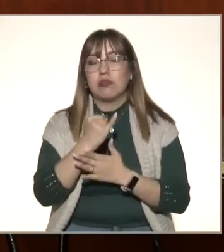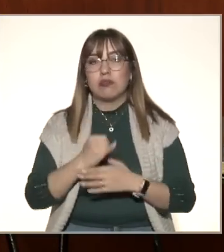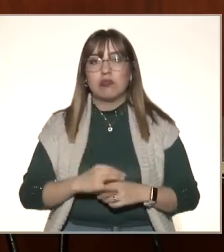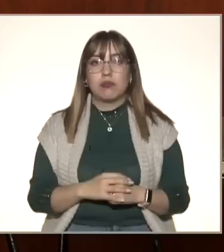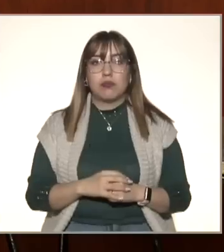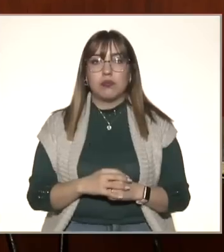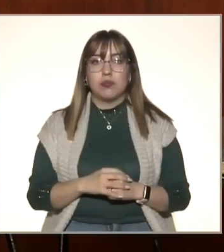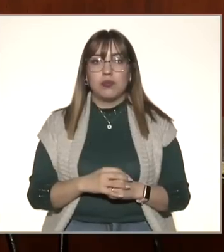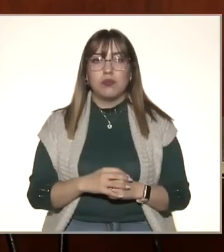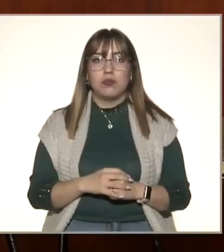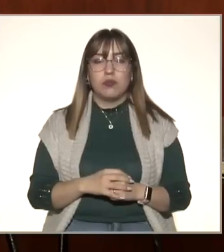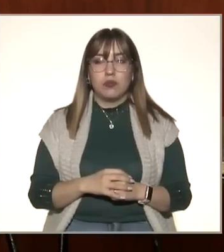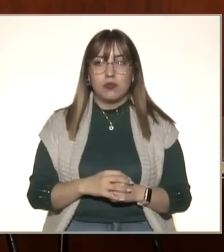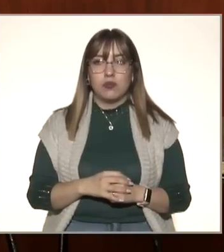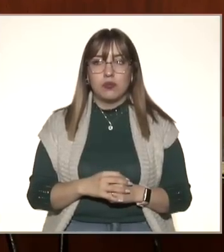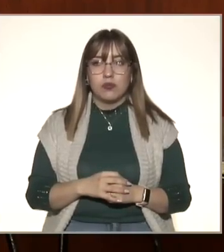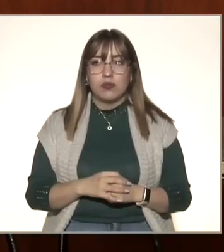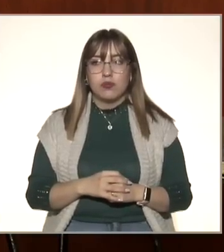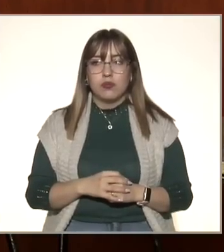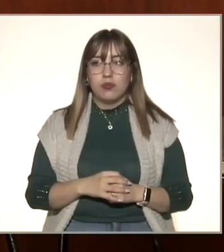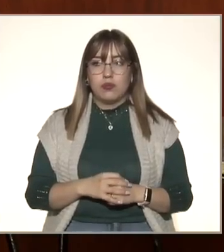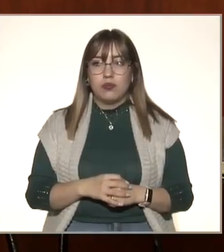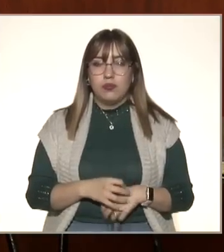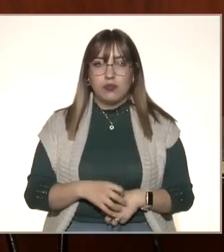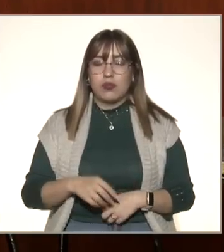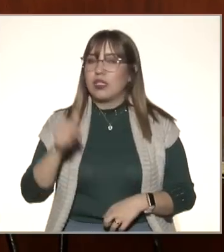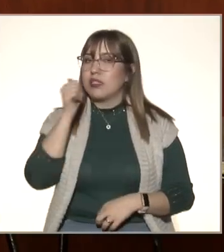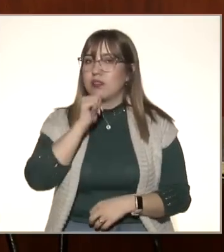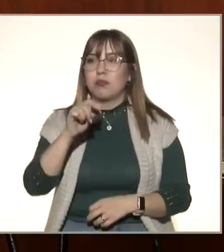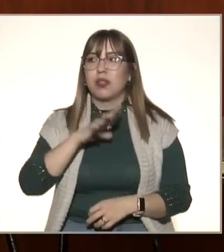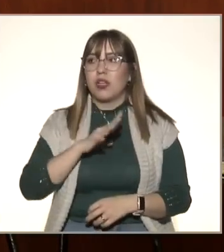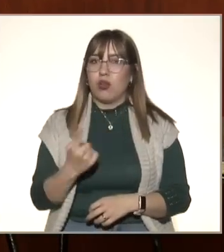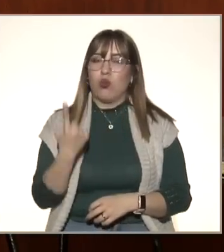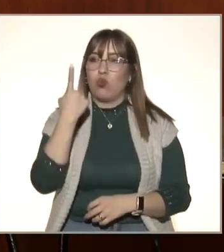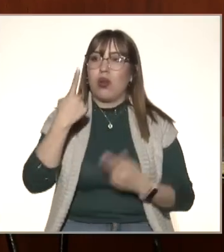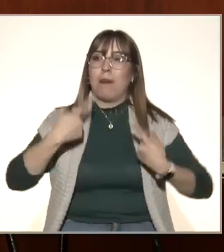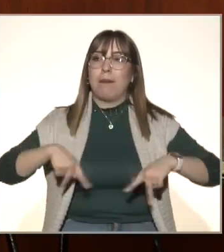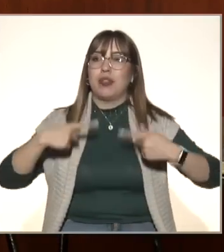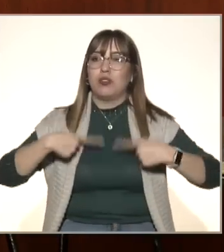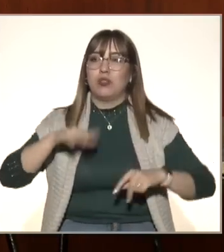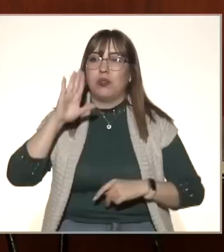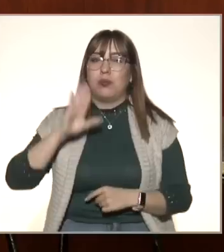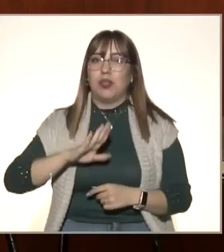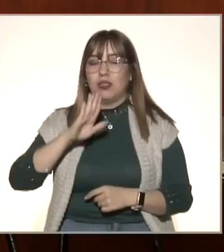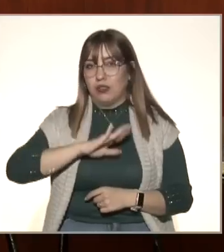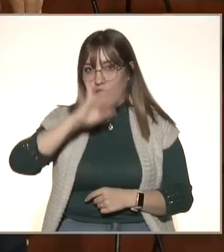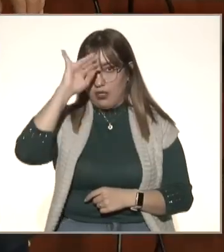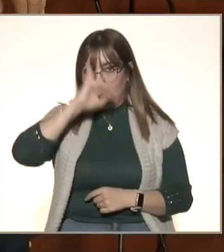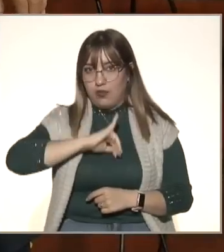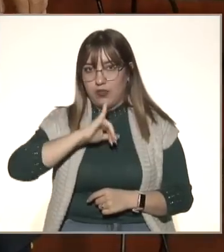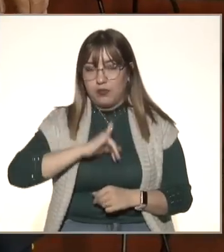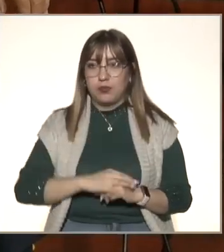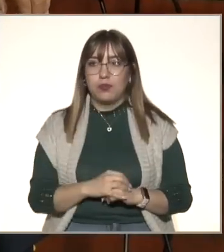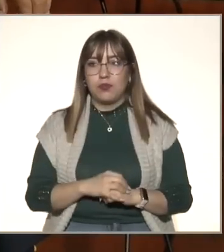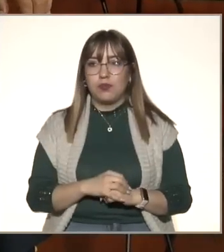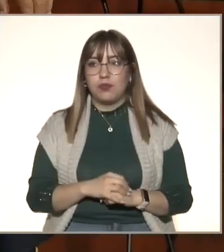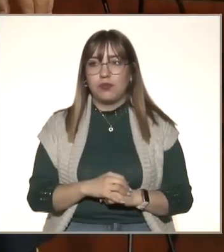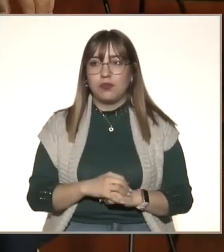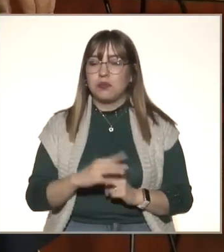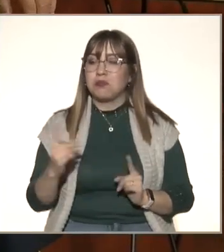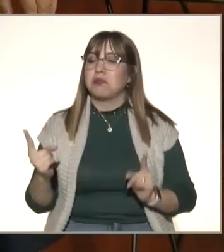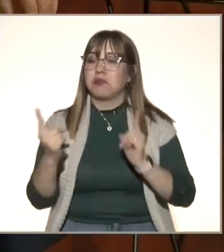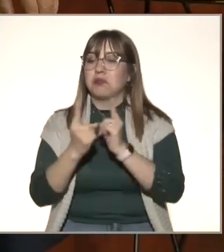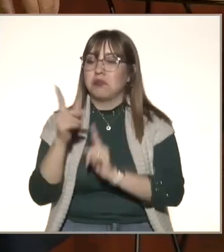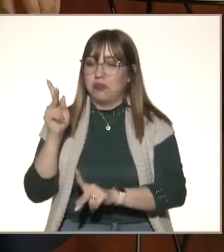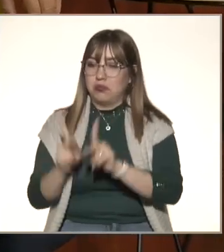Porque si hubo una tal, o sea, siempre hay como el jefe, ¿no? O la jefa, puede ser. Entonces ir con quien y platicar, ¿no? Yo